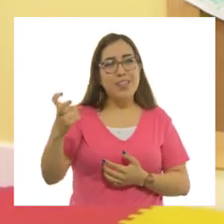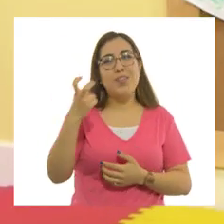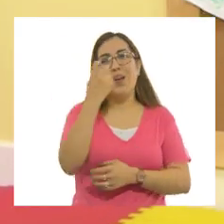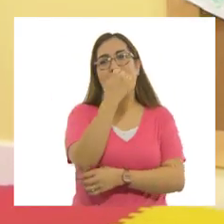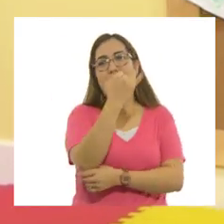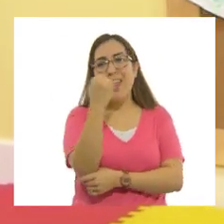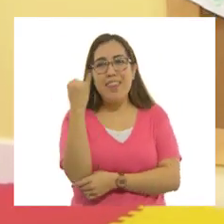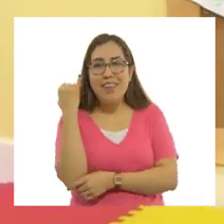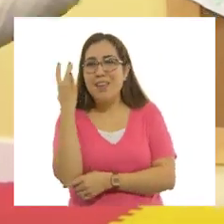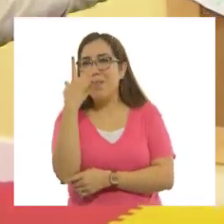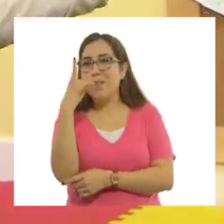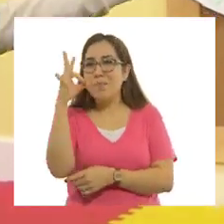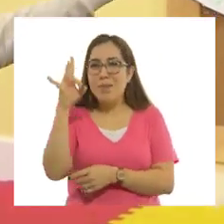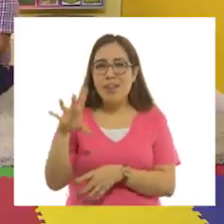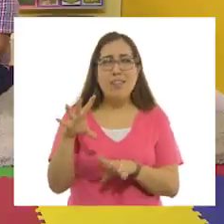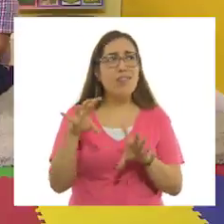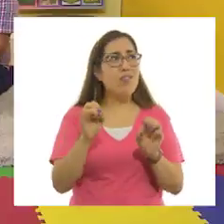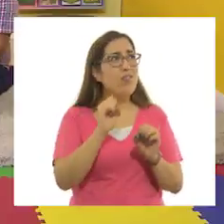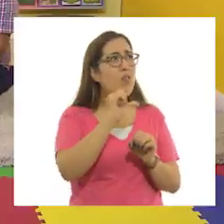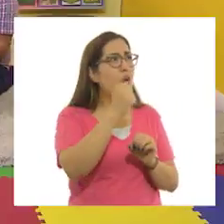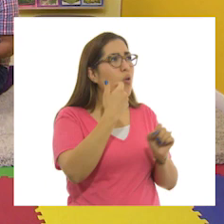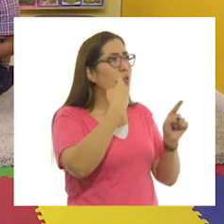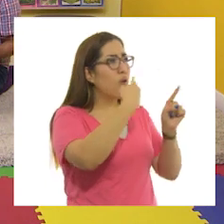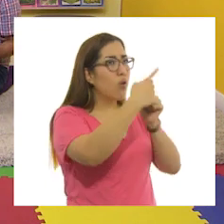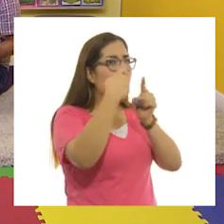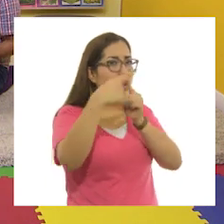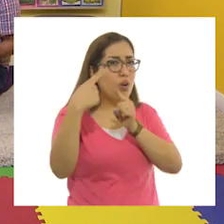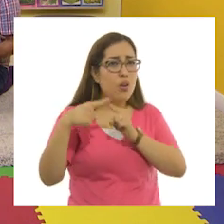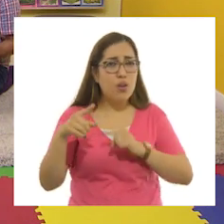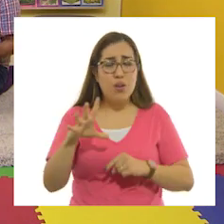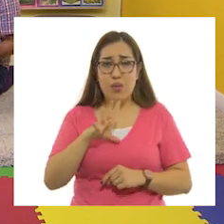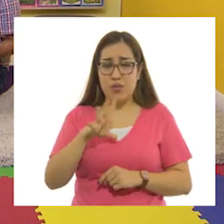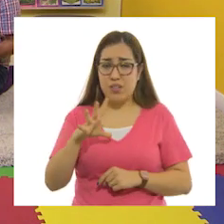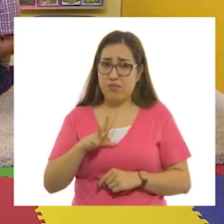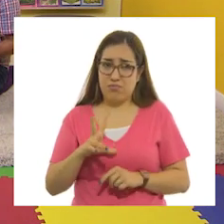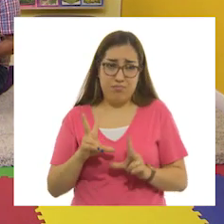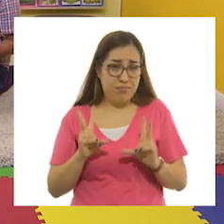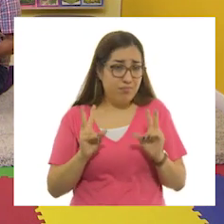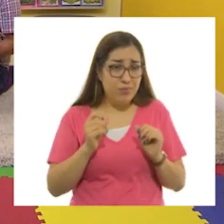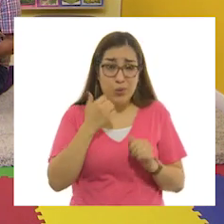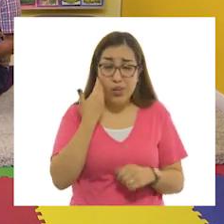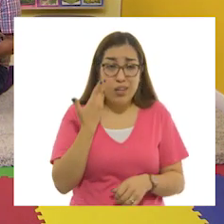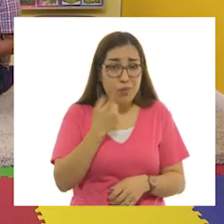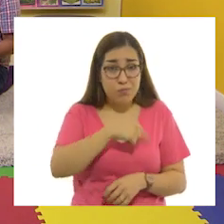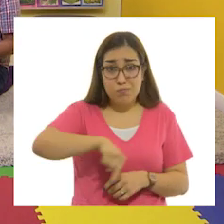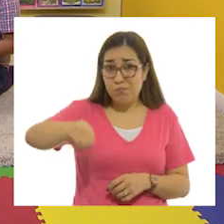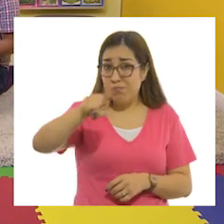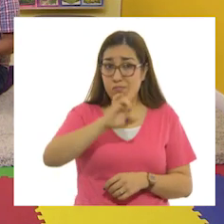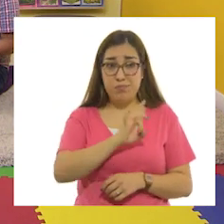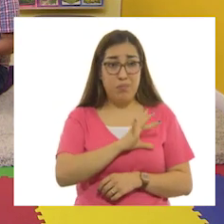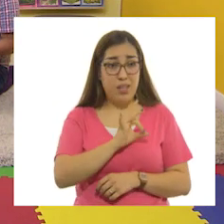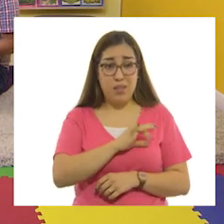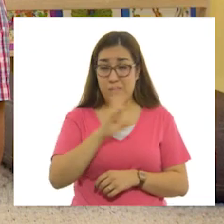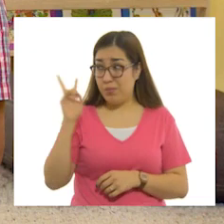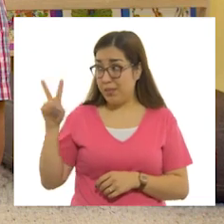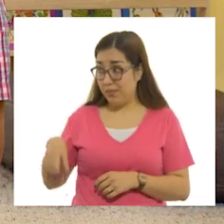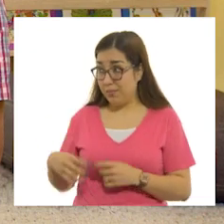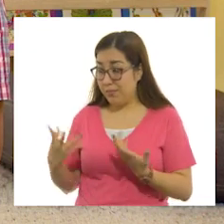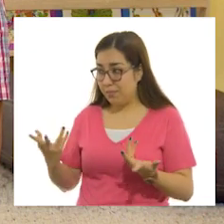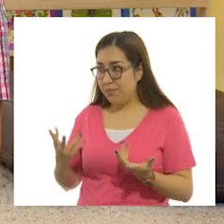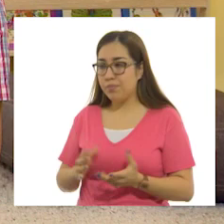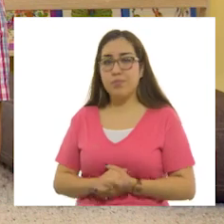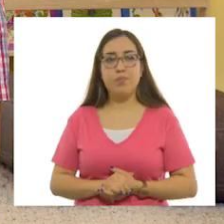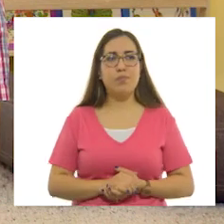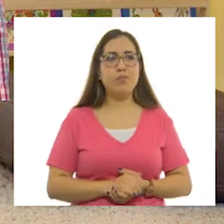hoy hay un montón más de libros no queremos que el a nadie se asuste verdad pero